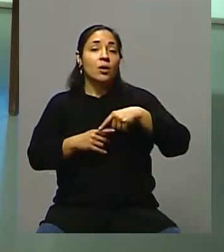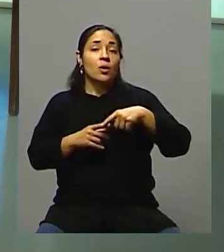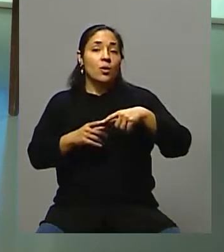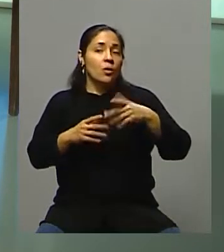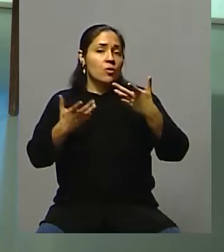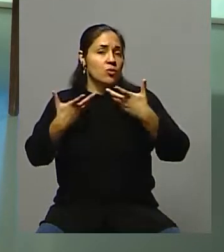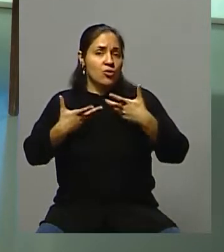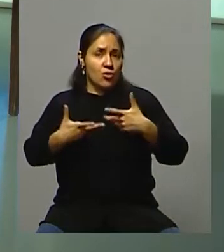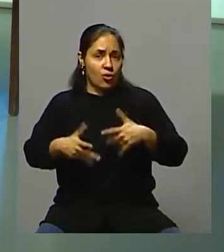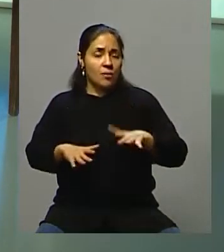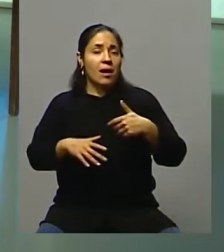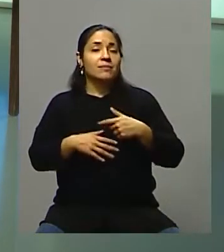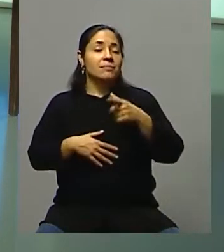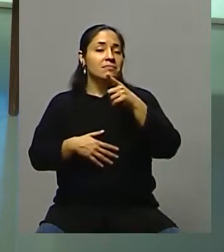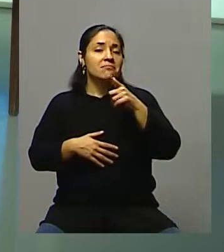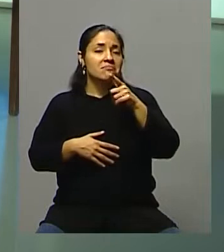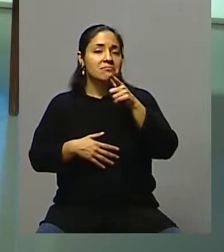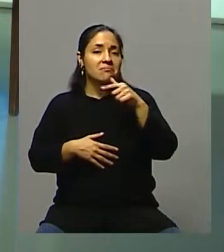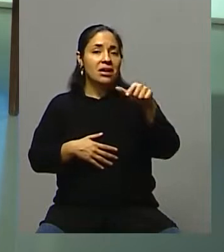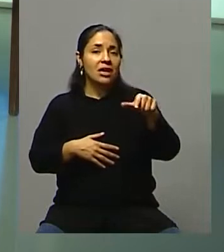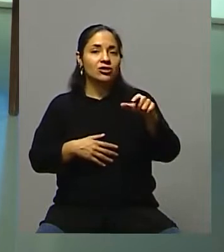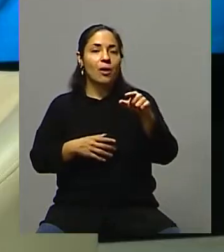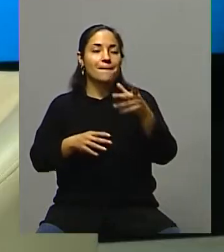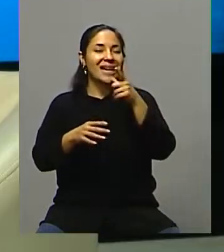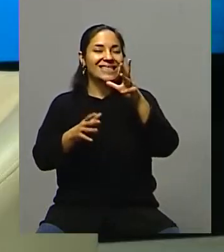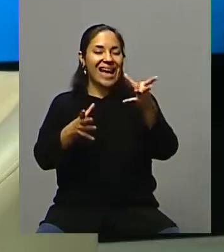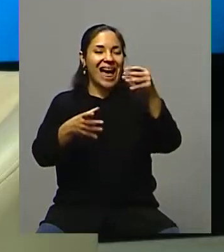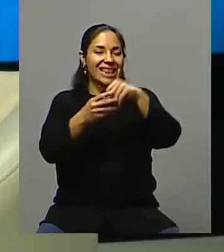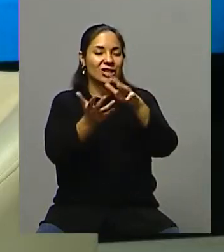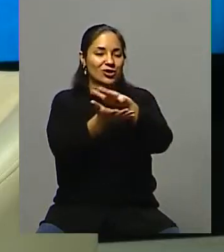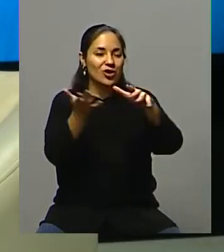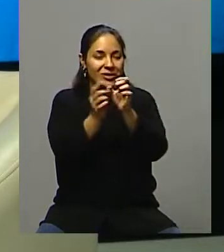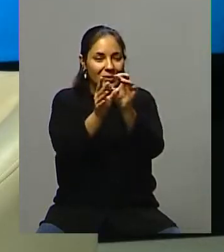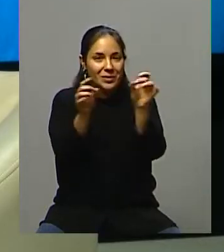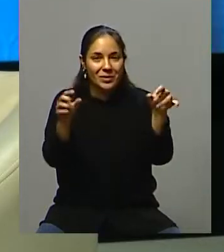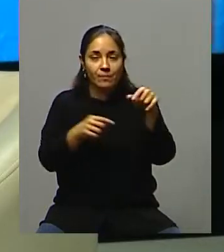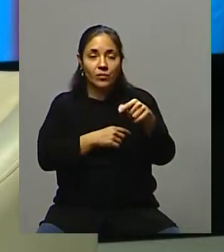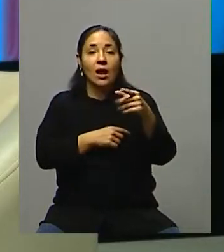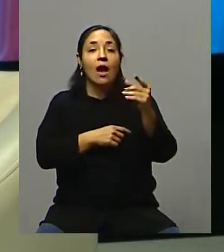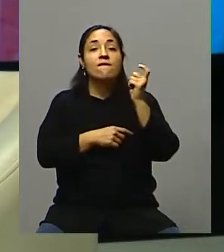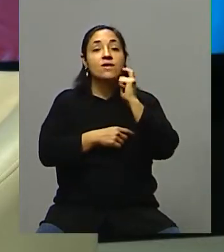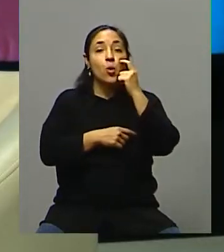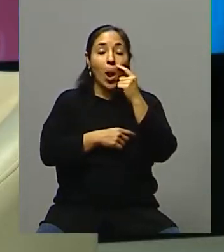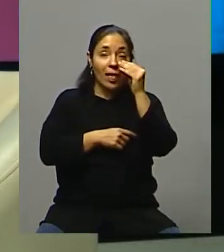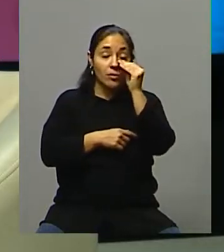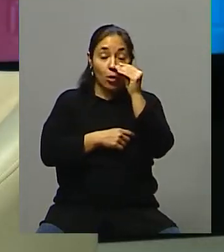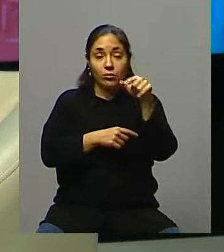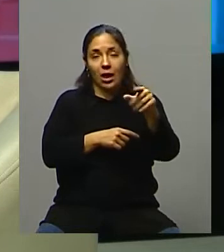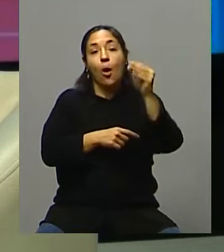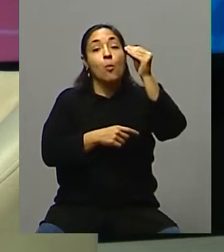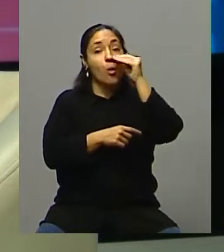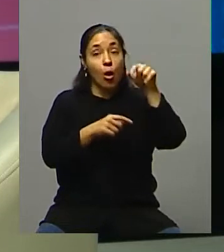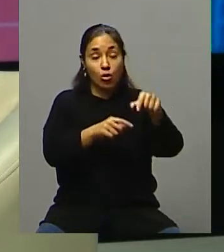que uno entendía que era endémico, ¿sí? La viruela del mono es una enfermedad del mono y que eventualmente